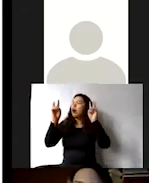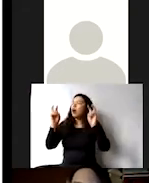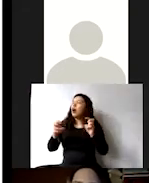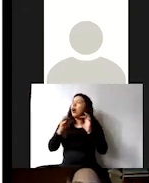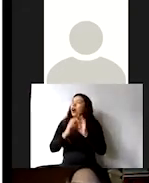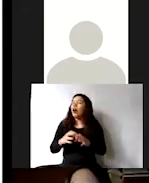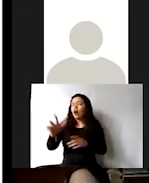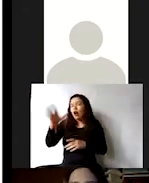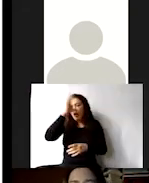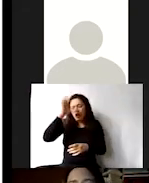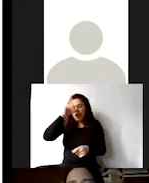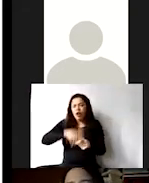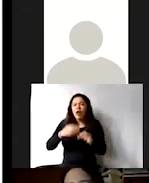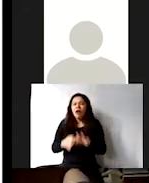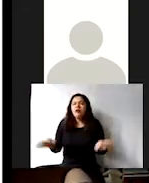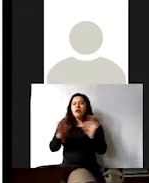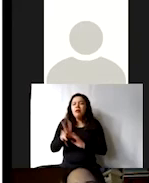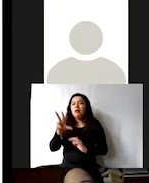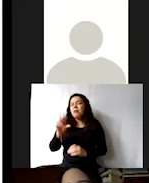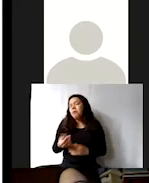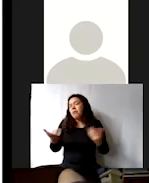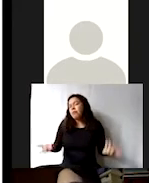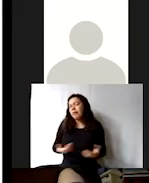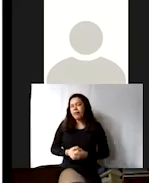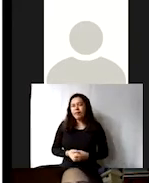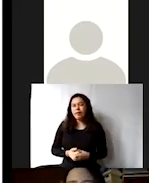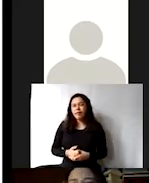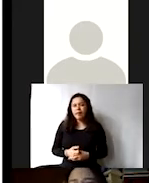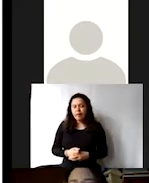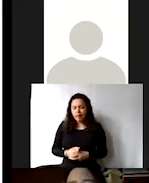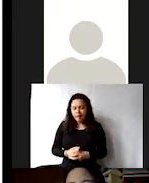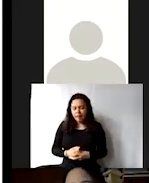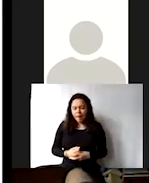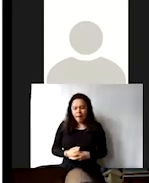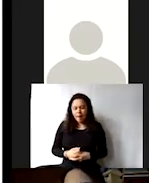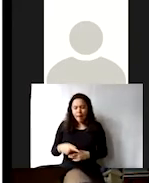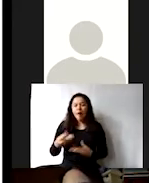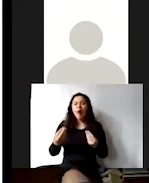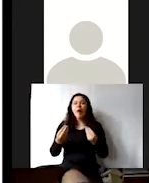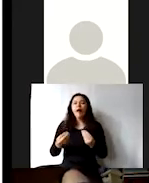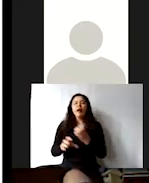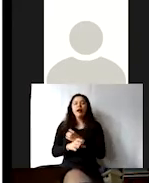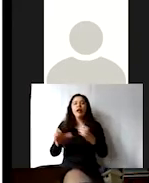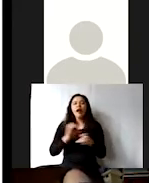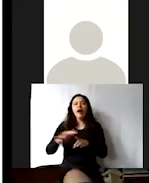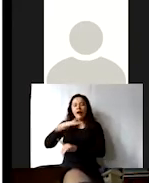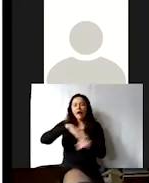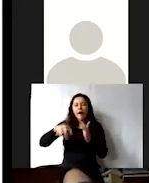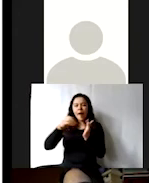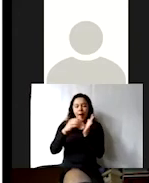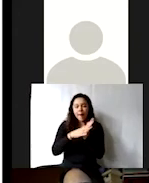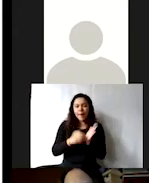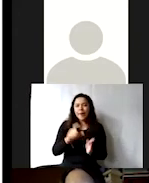para la localidad. En fin, un montón de cuestiones que pasan alrededor de la Agenda 2030 que